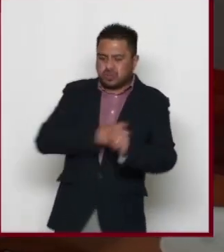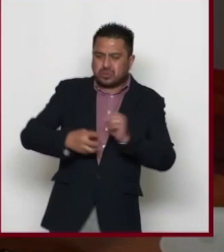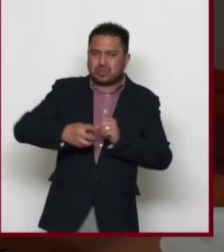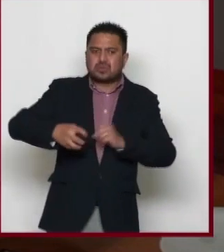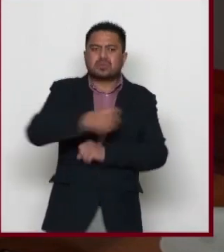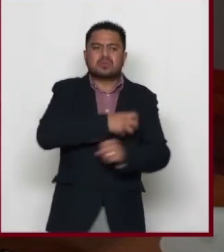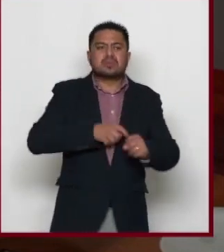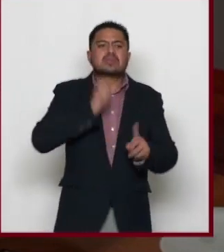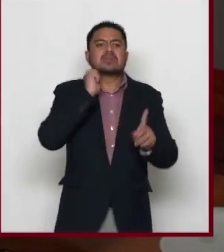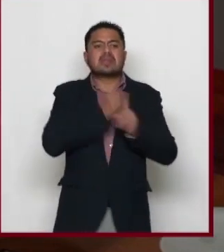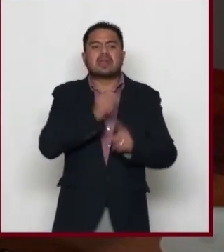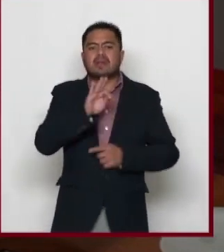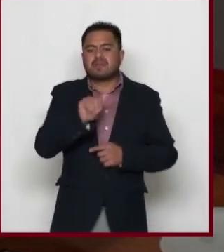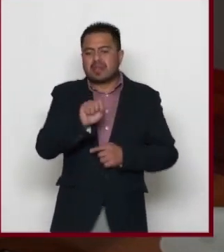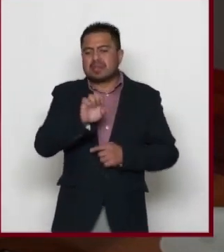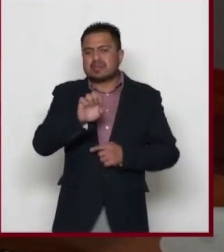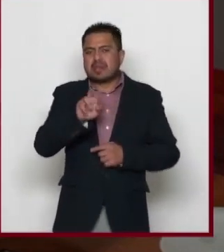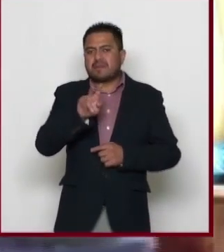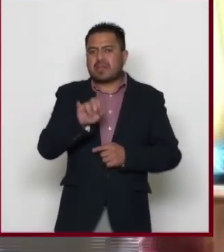la idea del sistema solar,